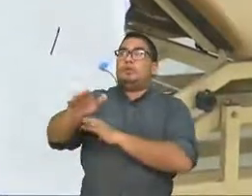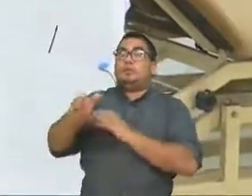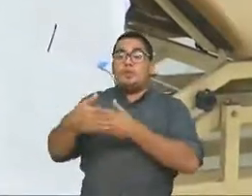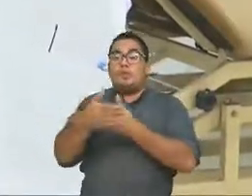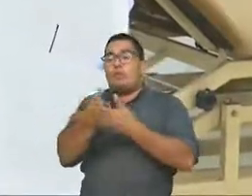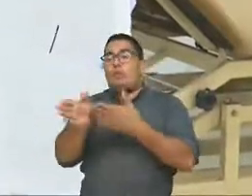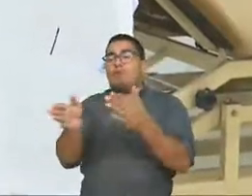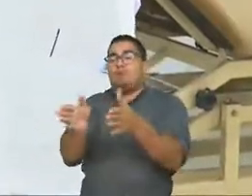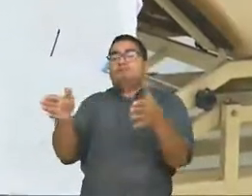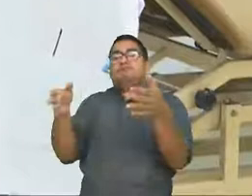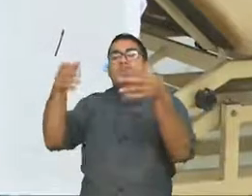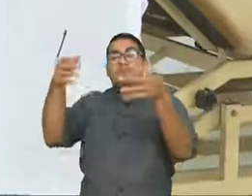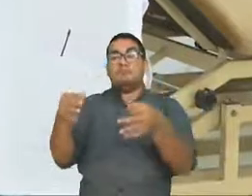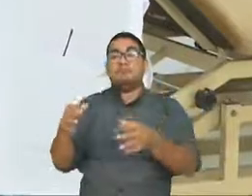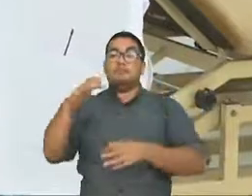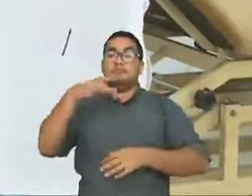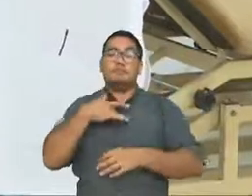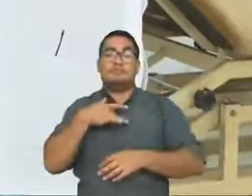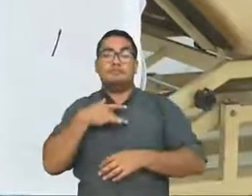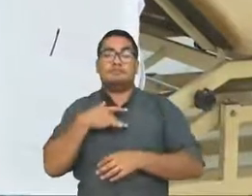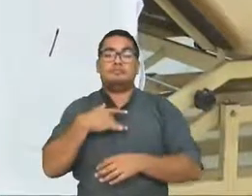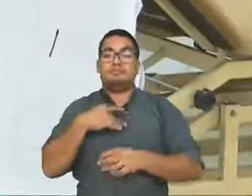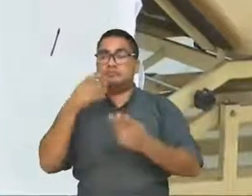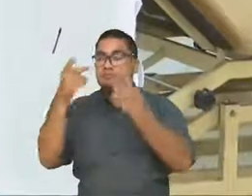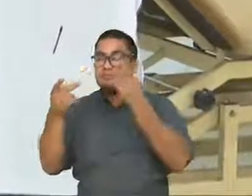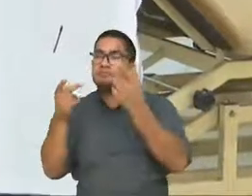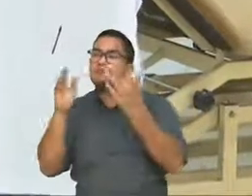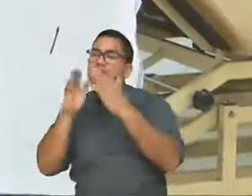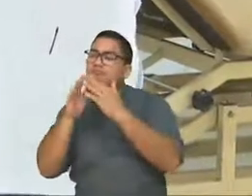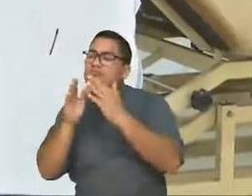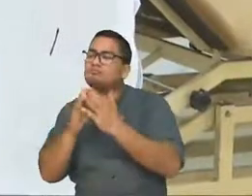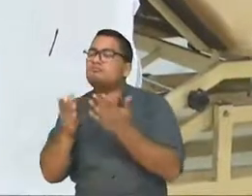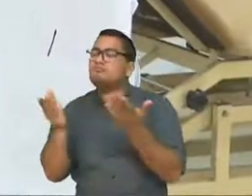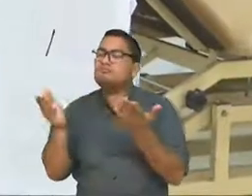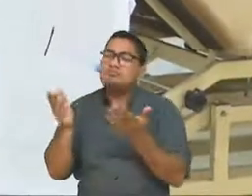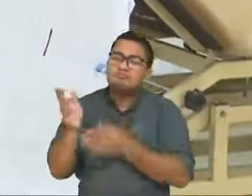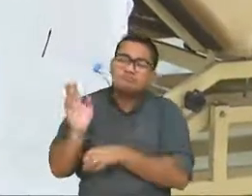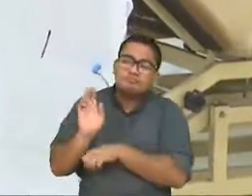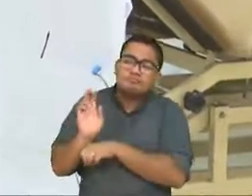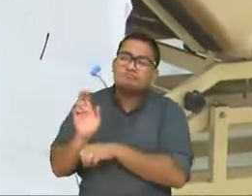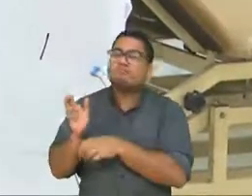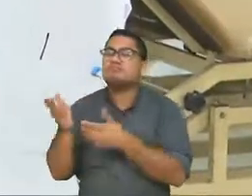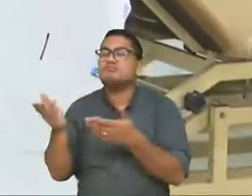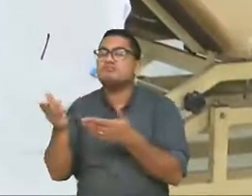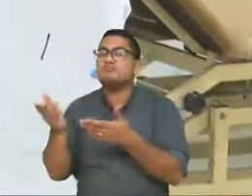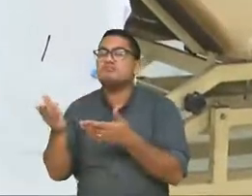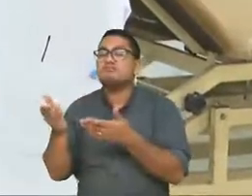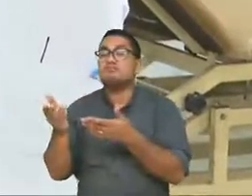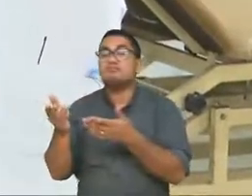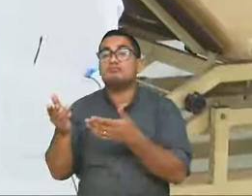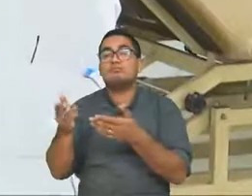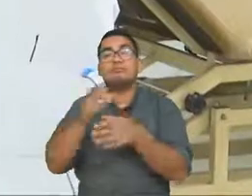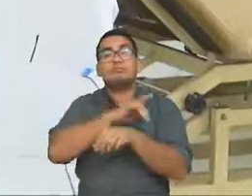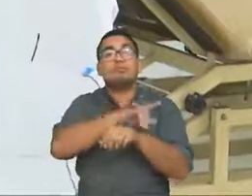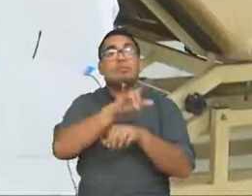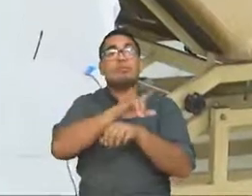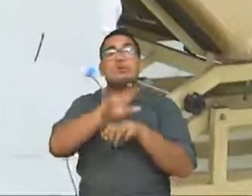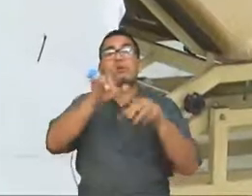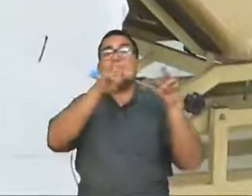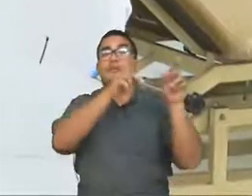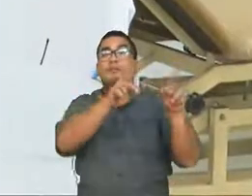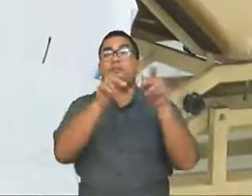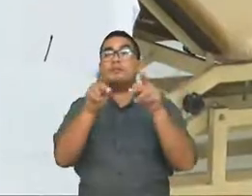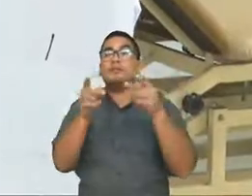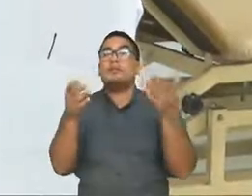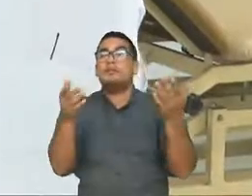Sí, las visitas domiciliares que se hacen, está encargado de unirse con las organizaciones de los